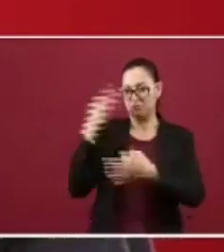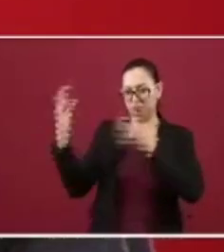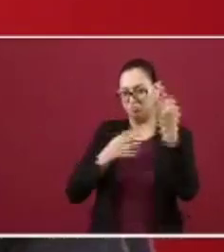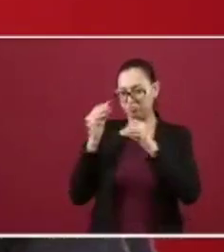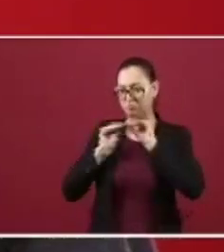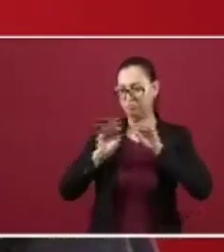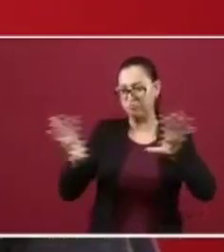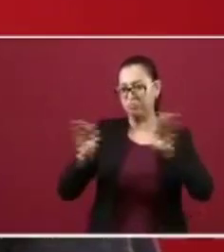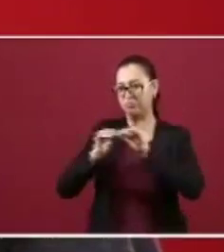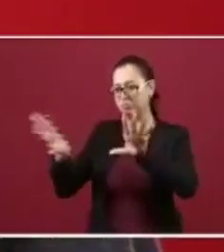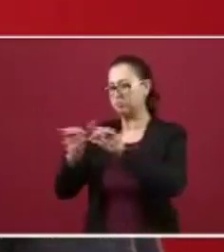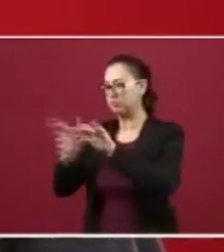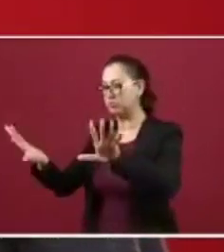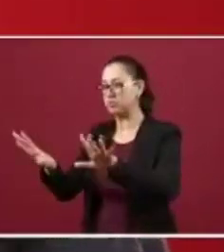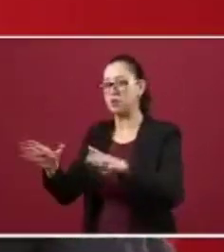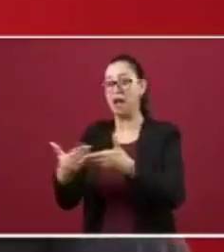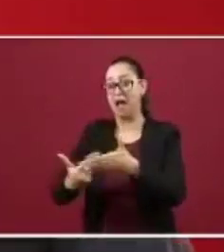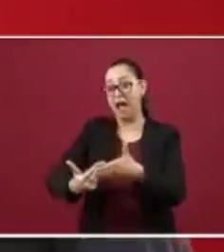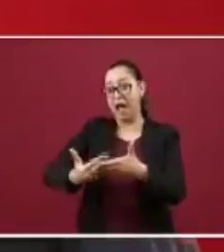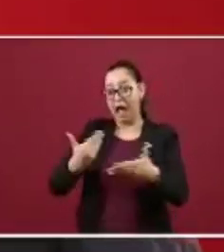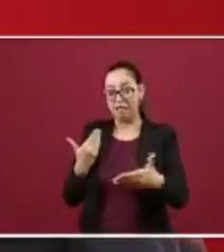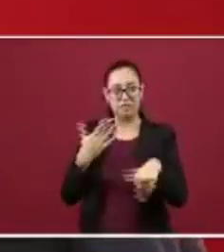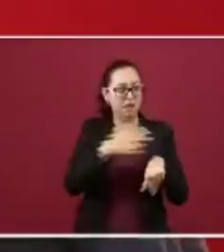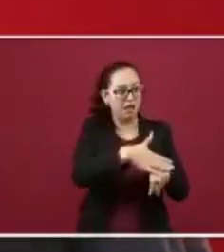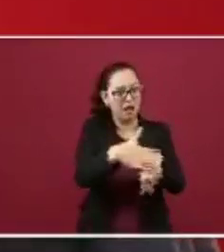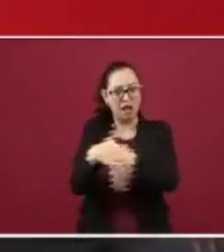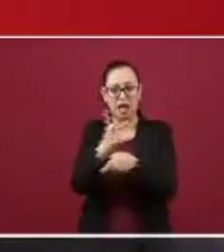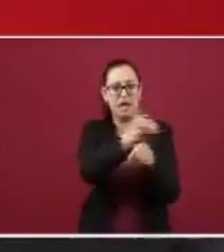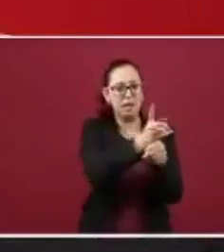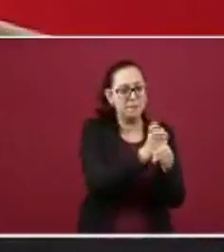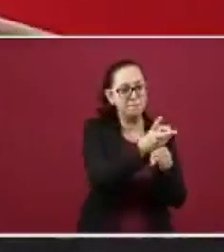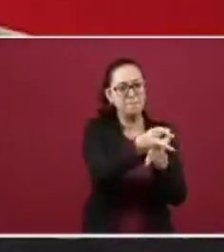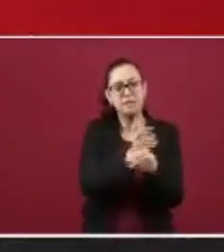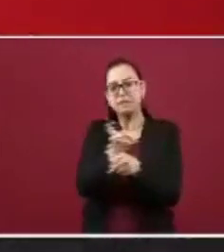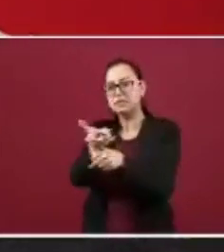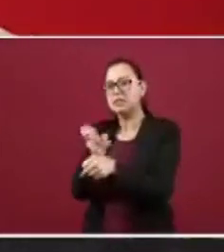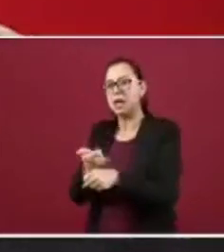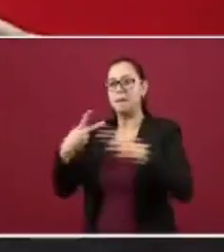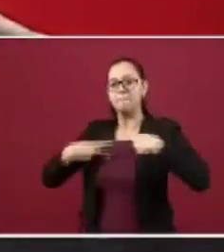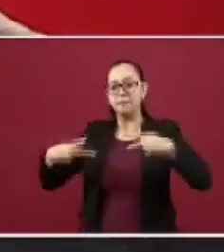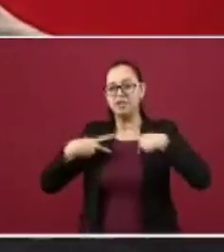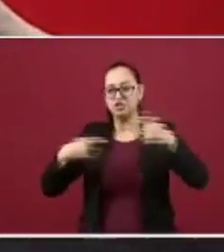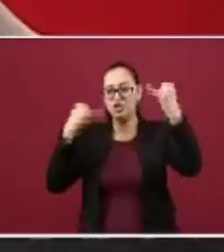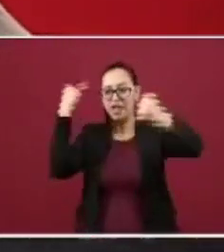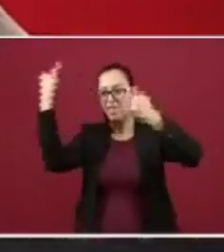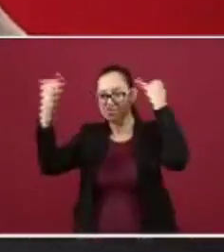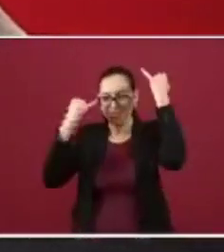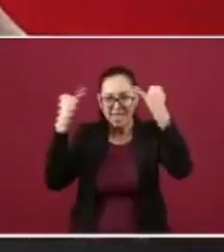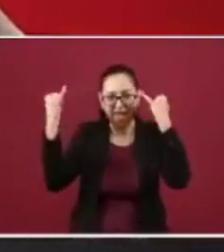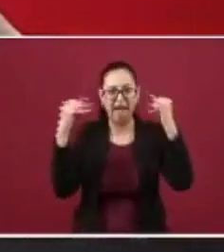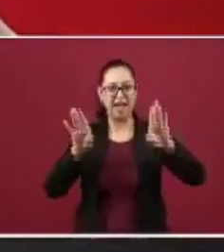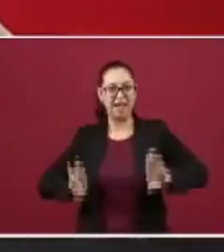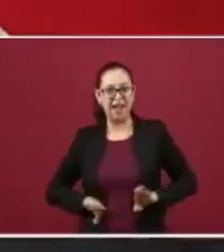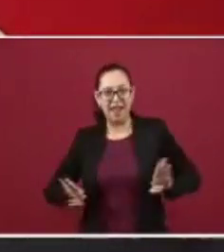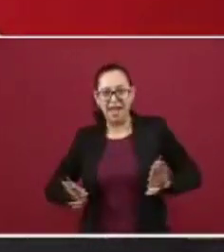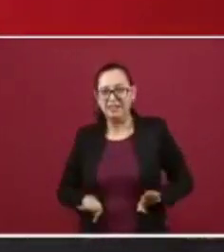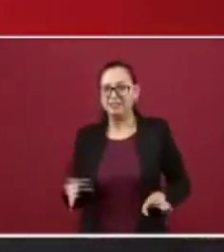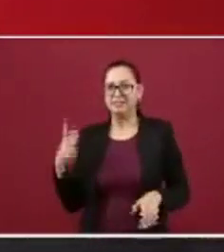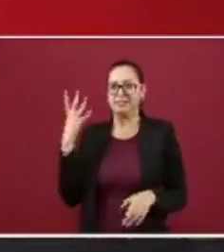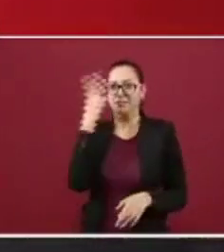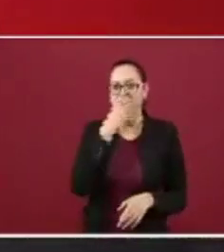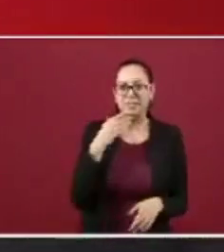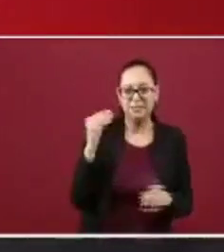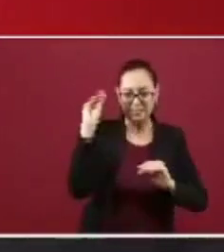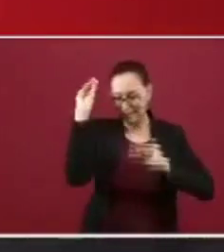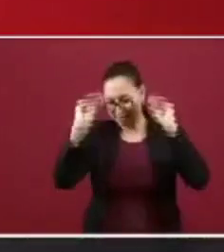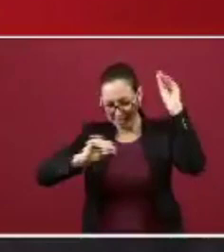creativos, es decir, a la gente con más imaginación, con más talento y desde